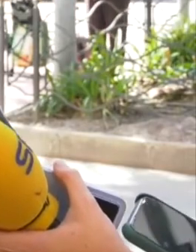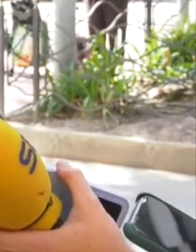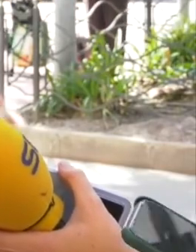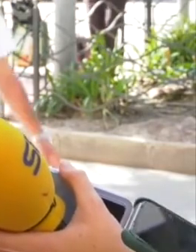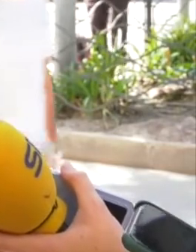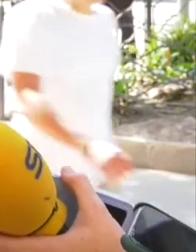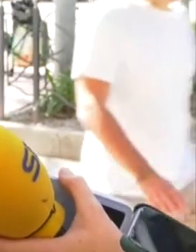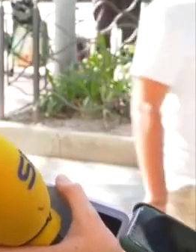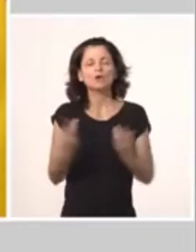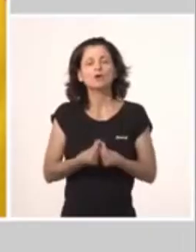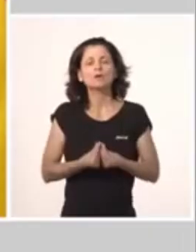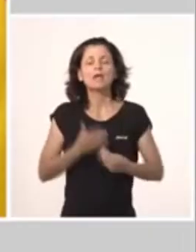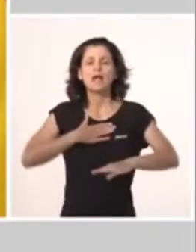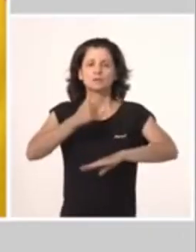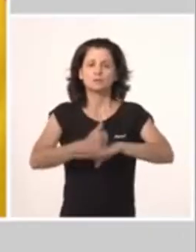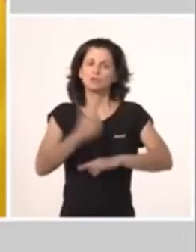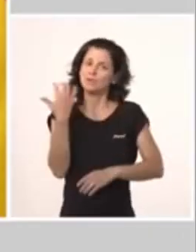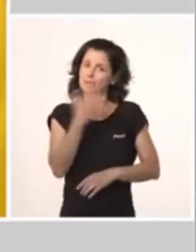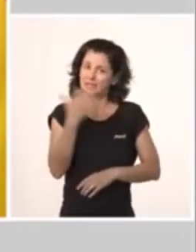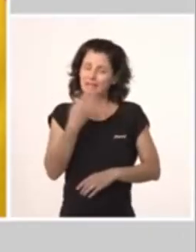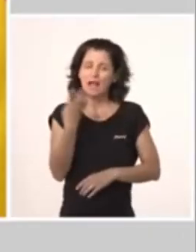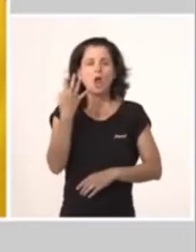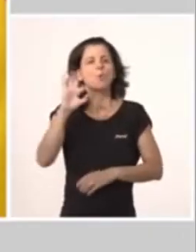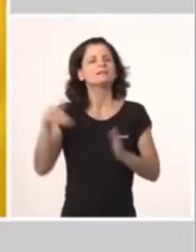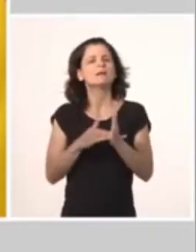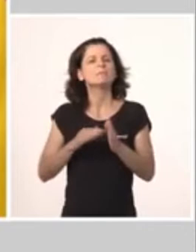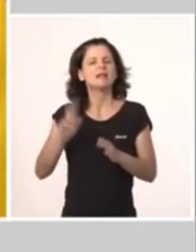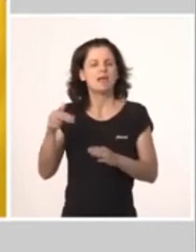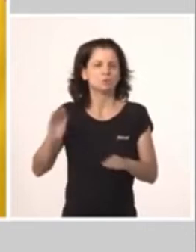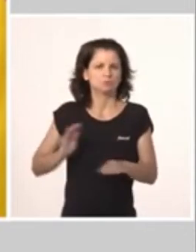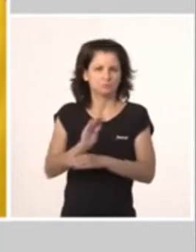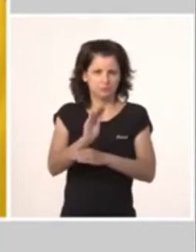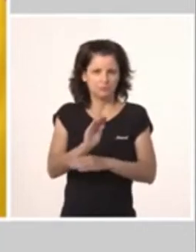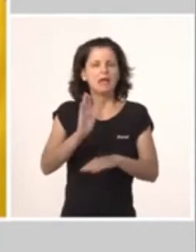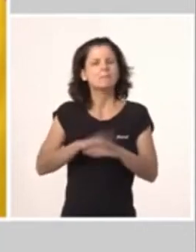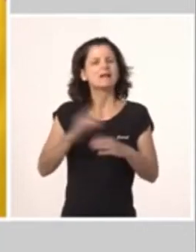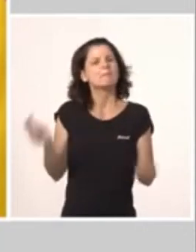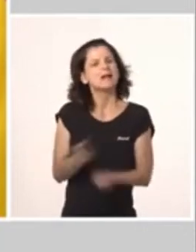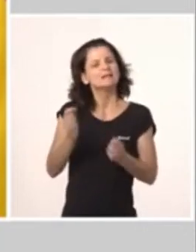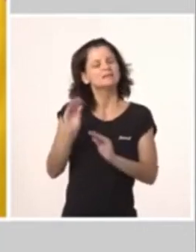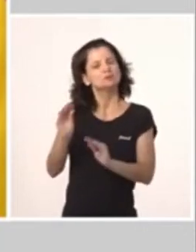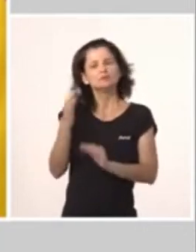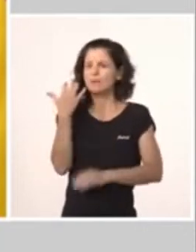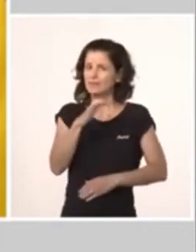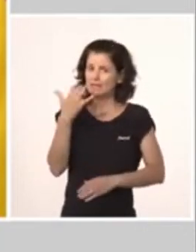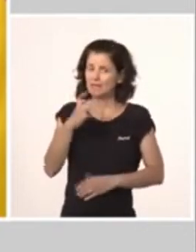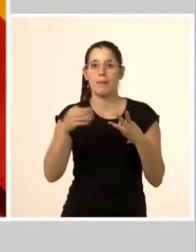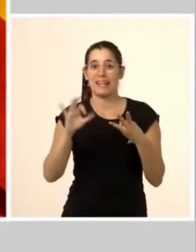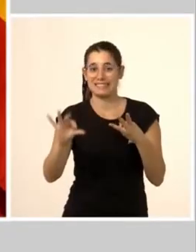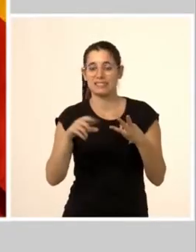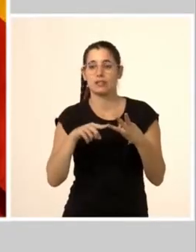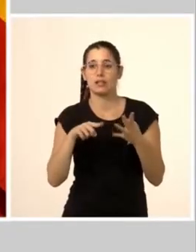en los últimos meses más se ha pronunciado así en declaraciones a los medios de comunicación Un día después de que el diputado Nacional de